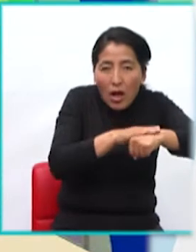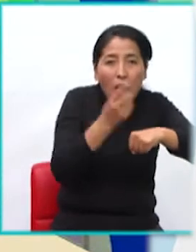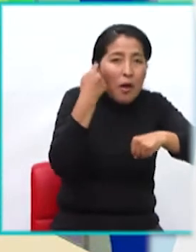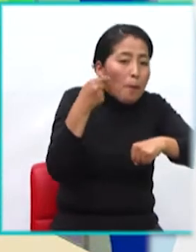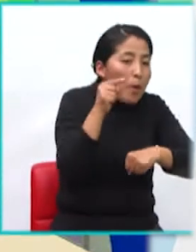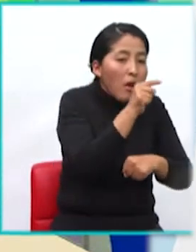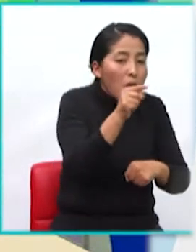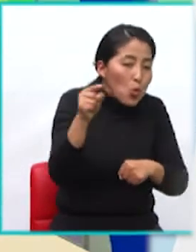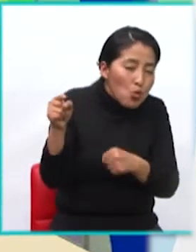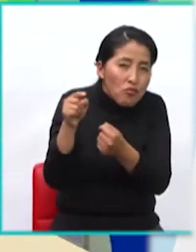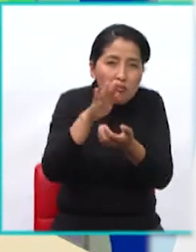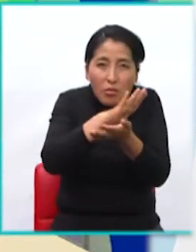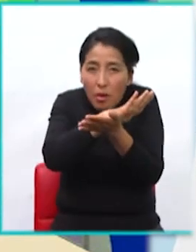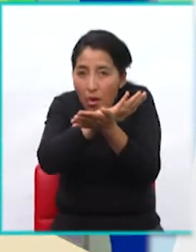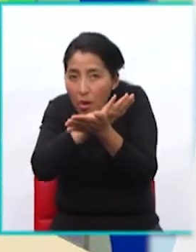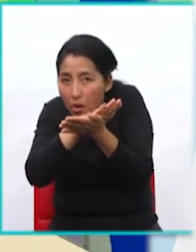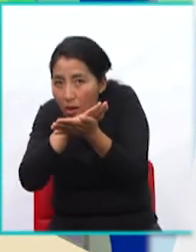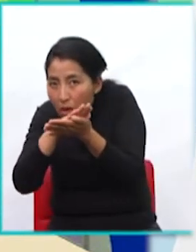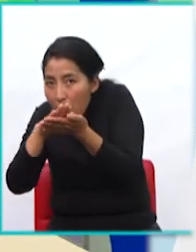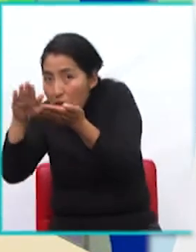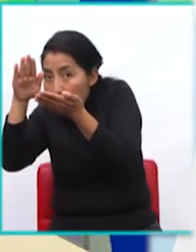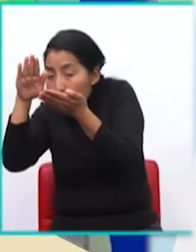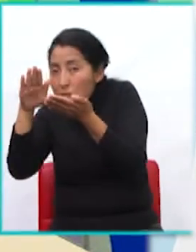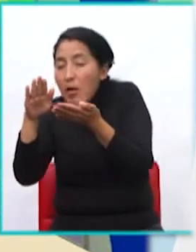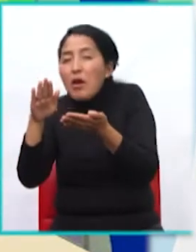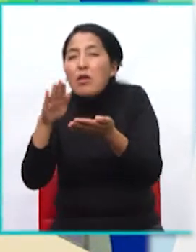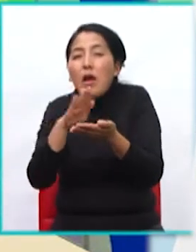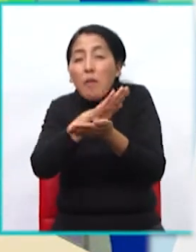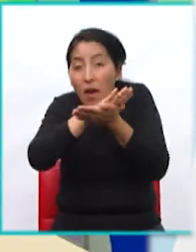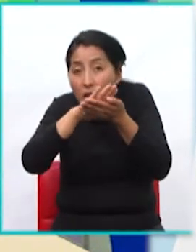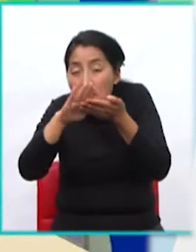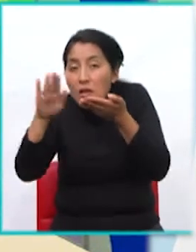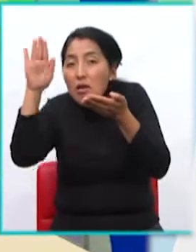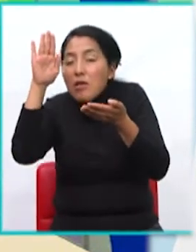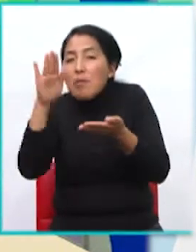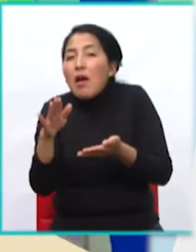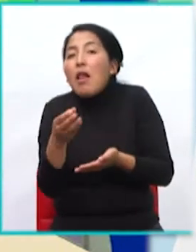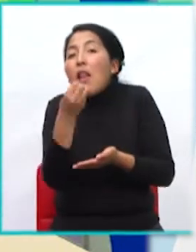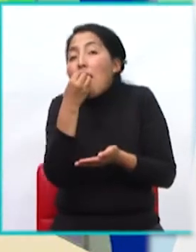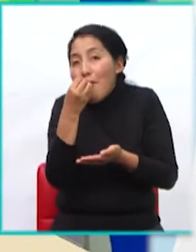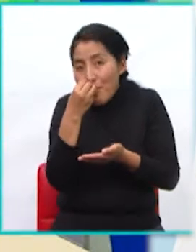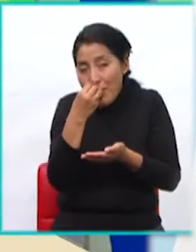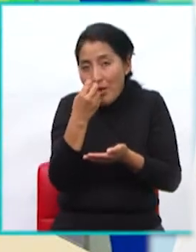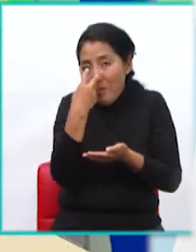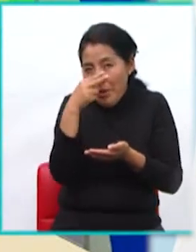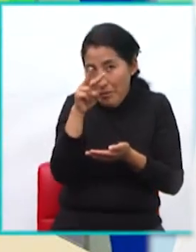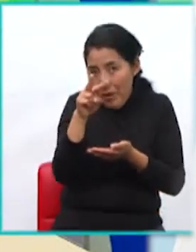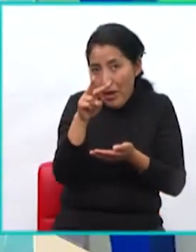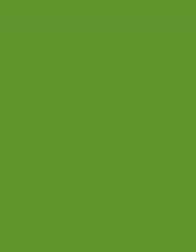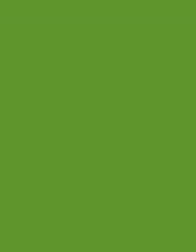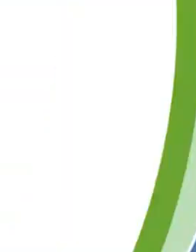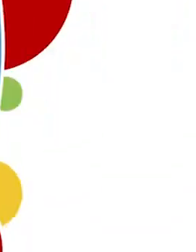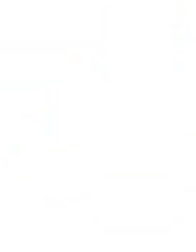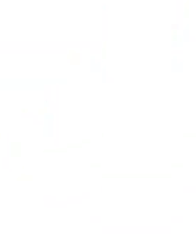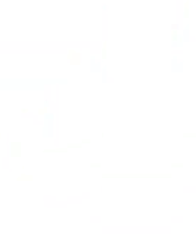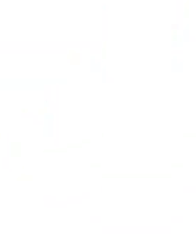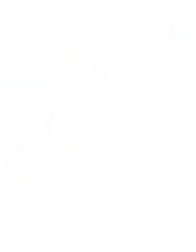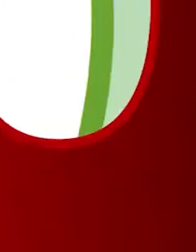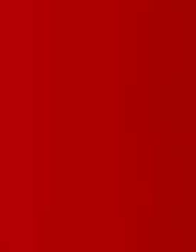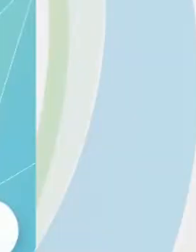de nuestro... de nuestra alimentación. ¿Vamos? ¡Ahí sí! Adelante, por favor.